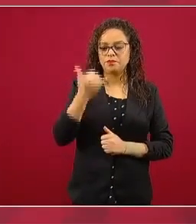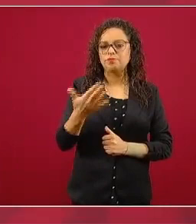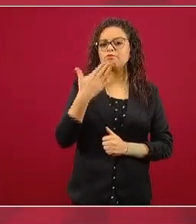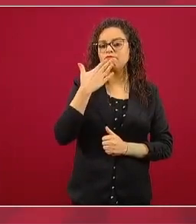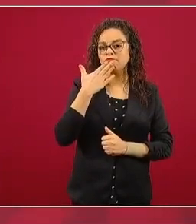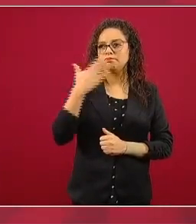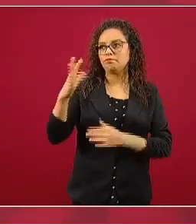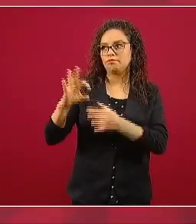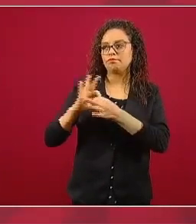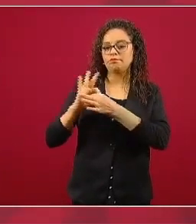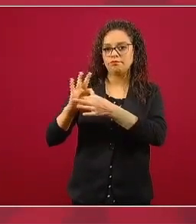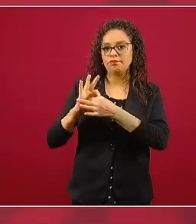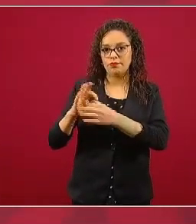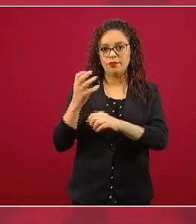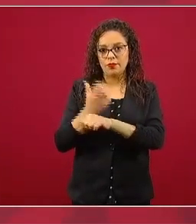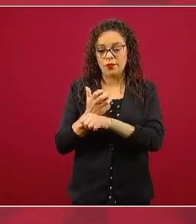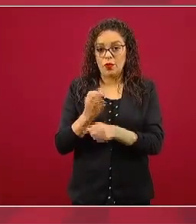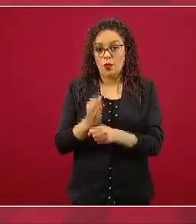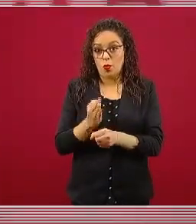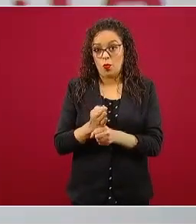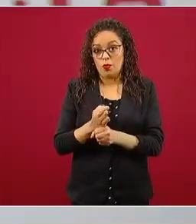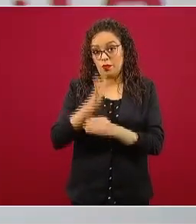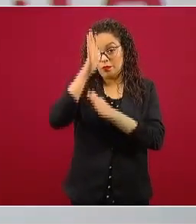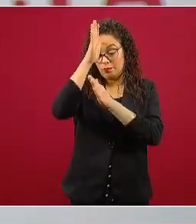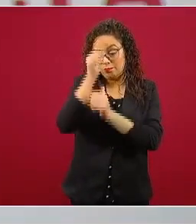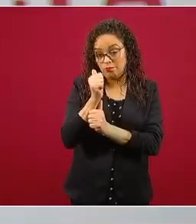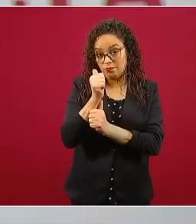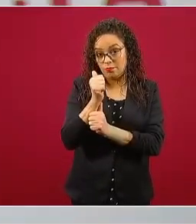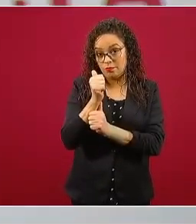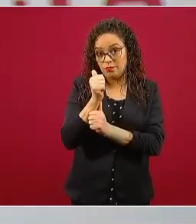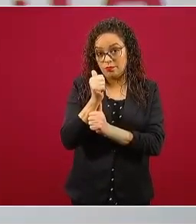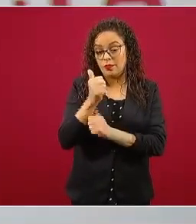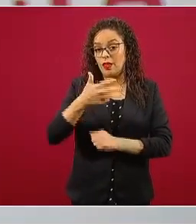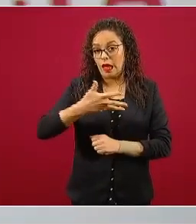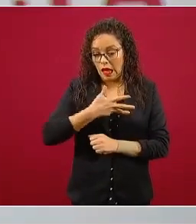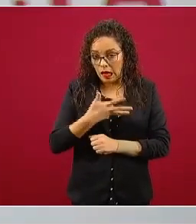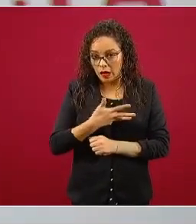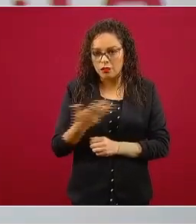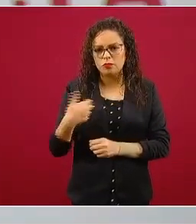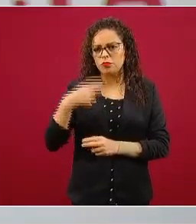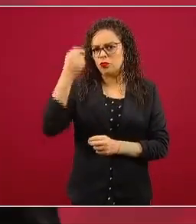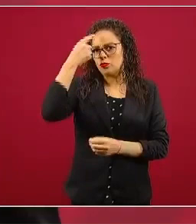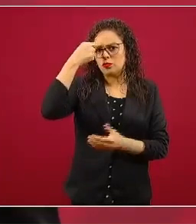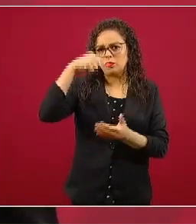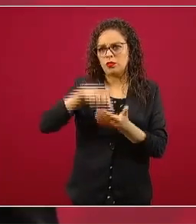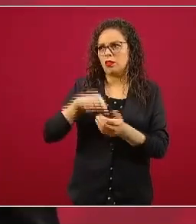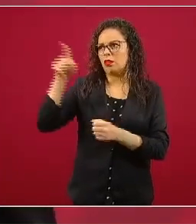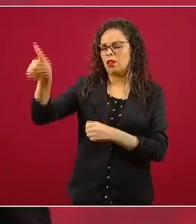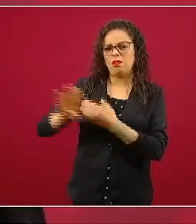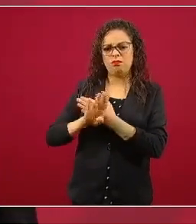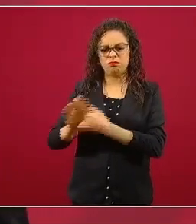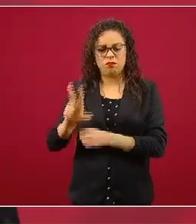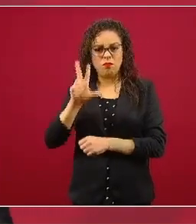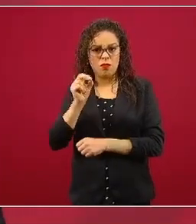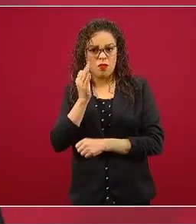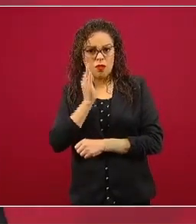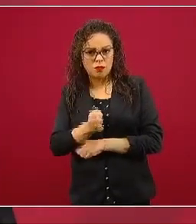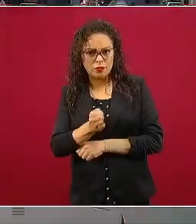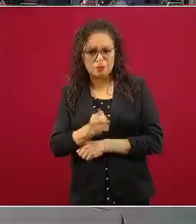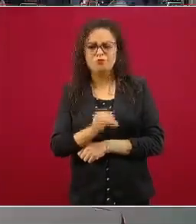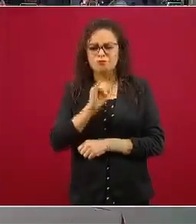y los acuerdos vigentes, no vería yo inconveniente ni obstáculo para lograr tener esa información.